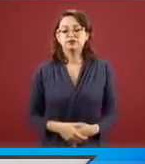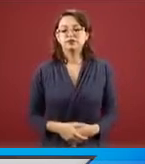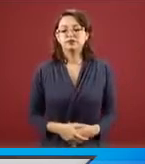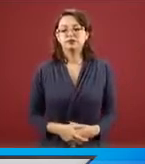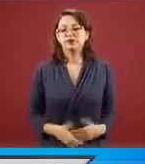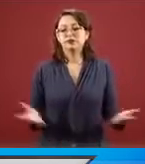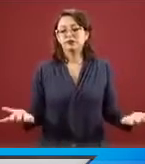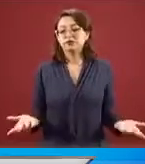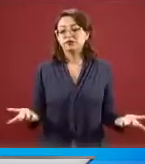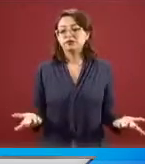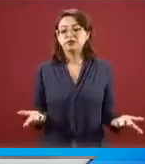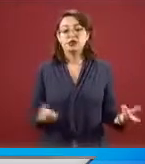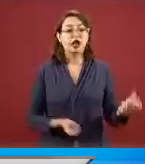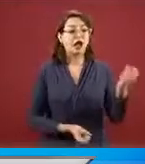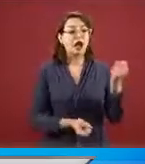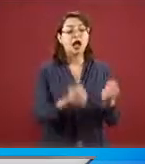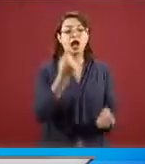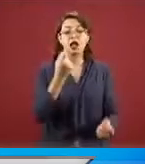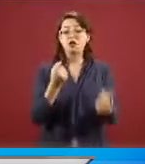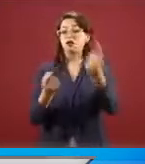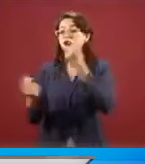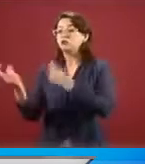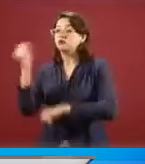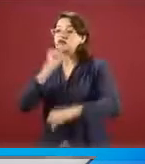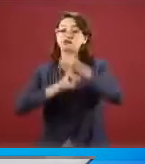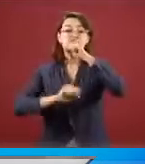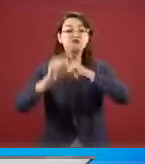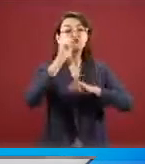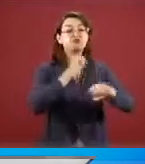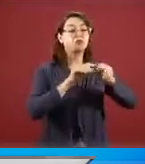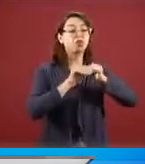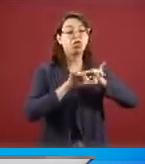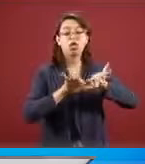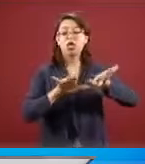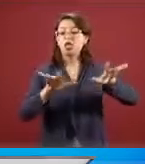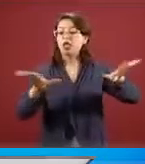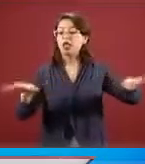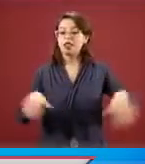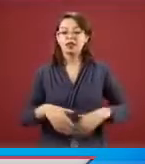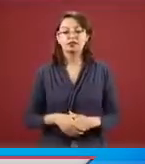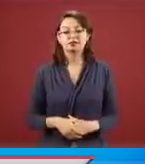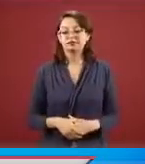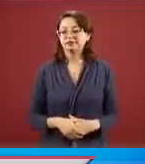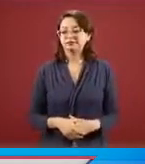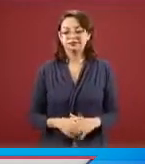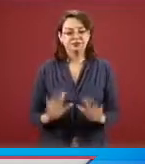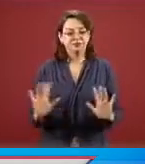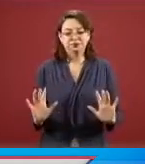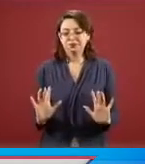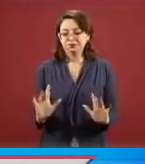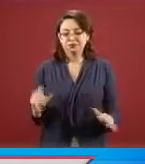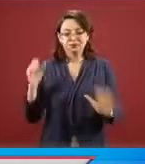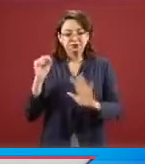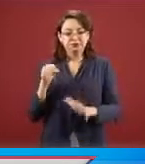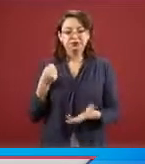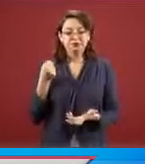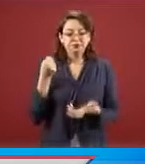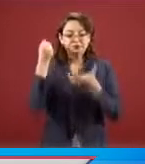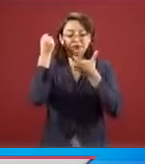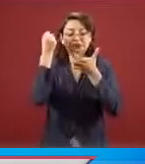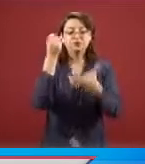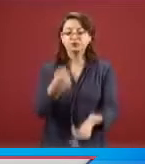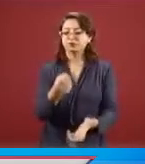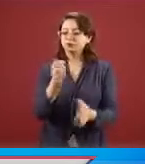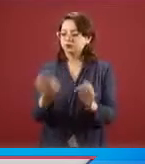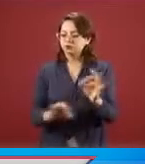los gobiernos locales es por decisión propia, porque no es verdad que desde el gobierno federal se estén recortando presupuestos. Al contrario, se han